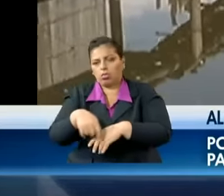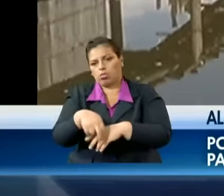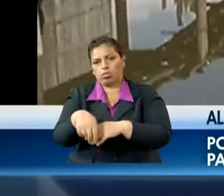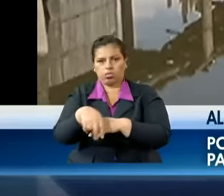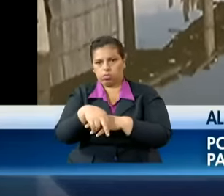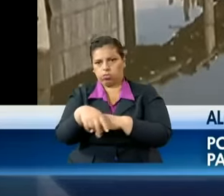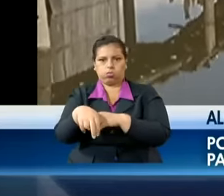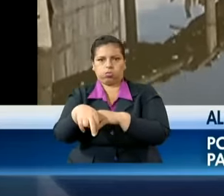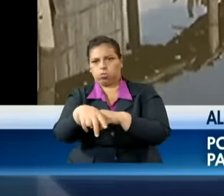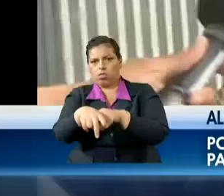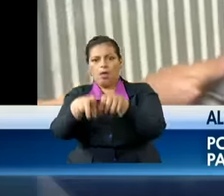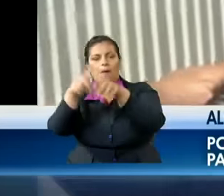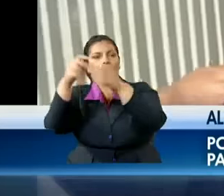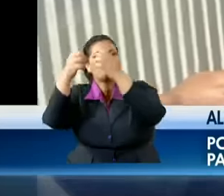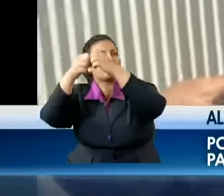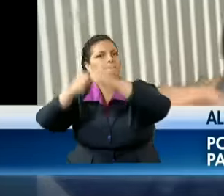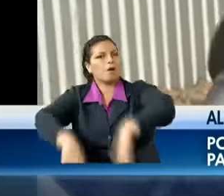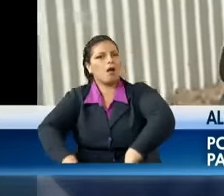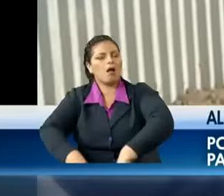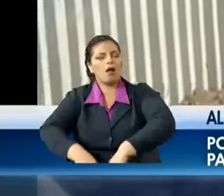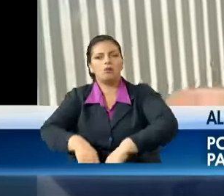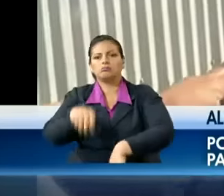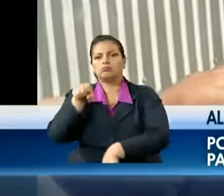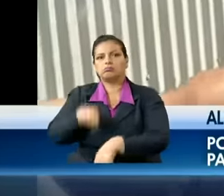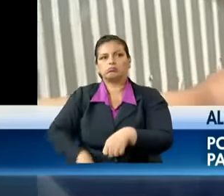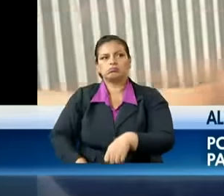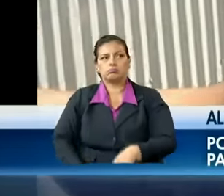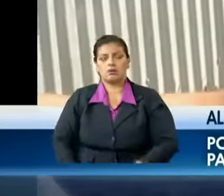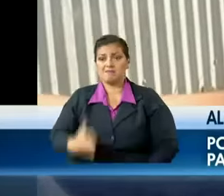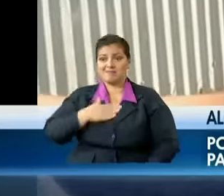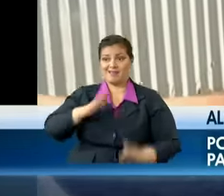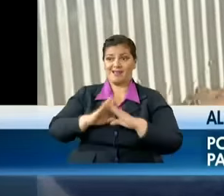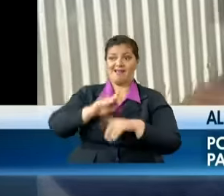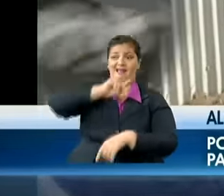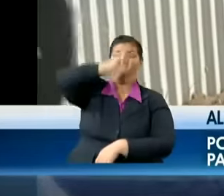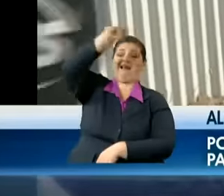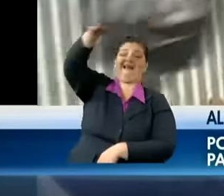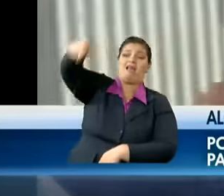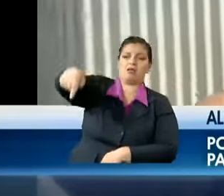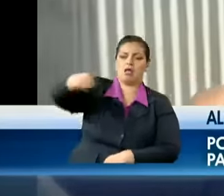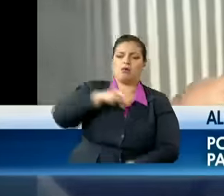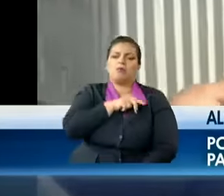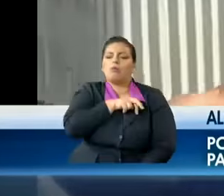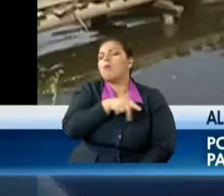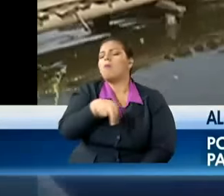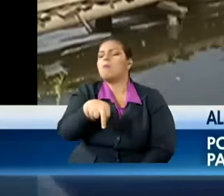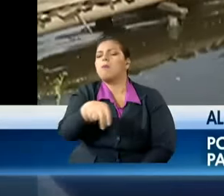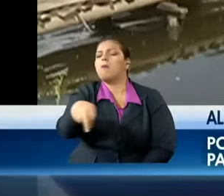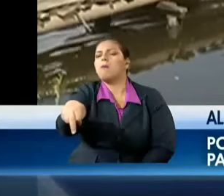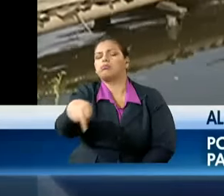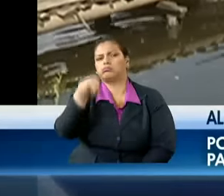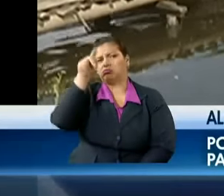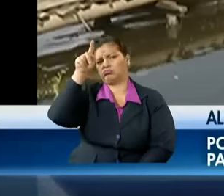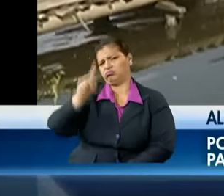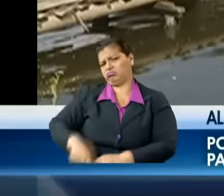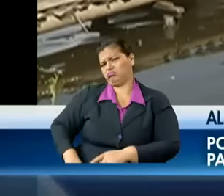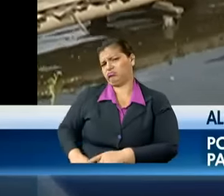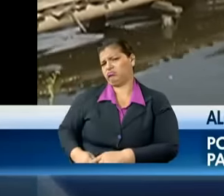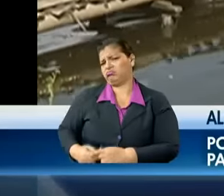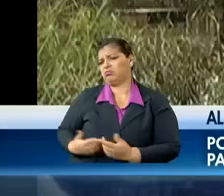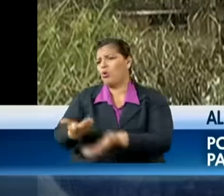hasta sus viviendas. Sí, mi casa es la que están allá al fondo hundidas ahí. ¿Cómo hace para llegar hasta su casa? No puedo llegar ni